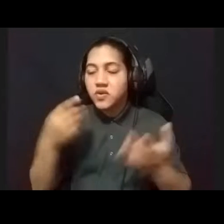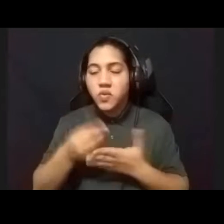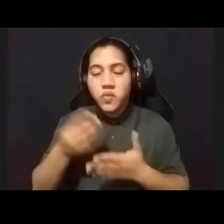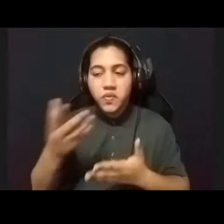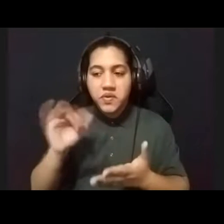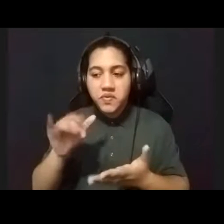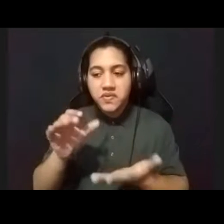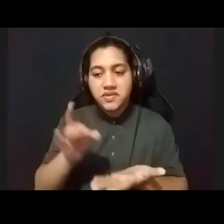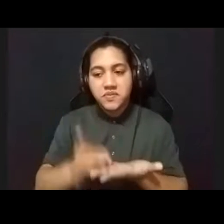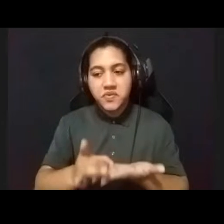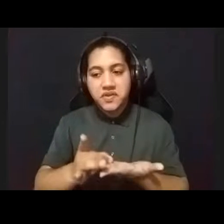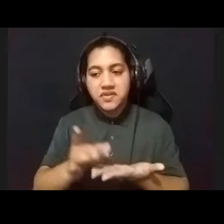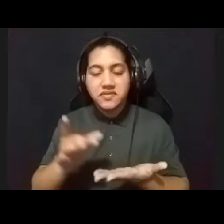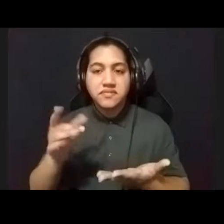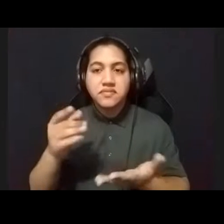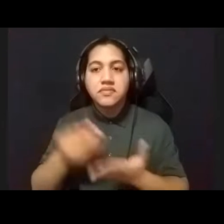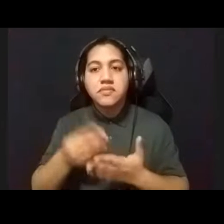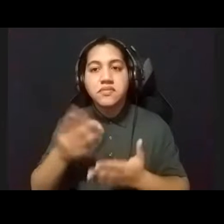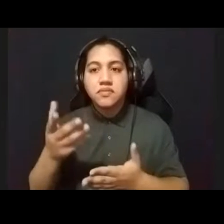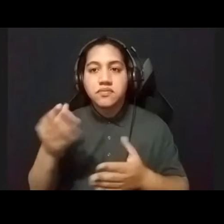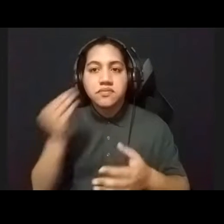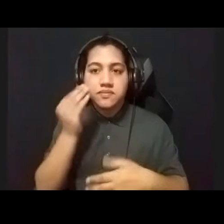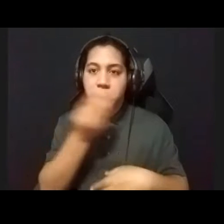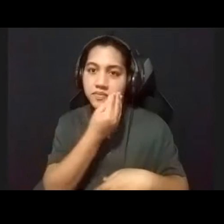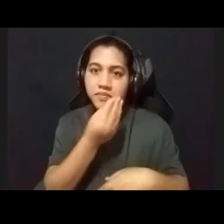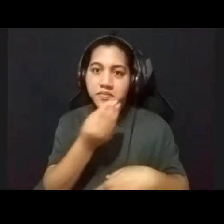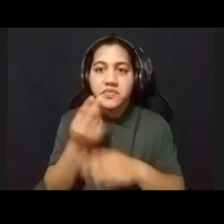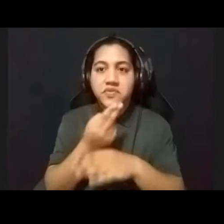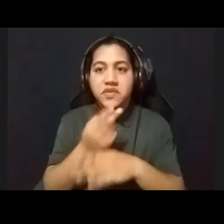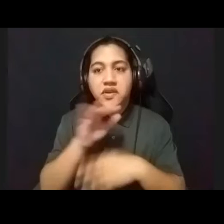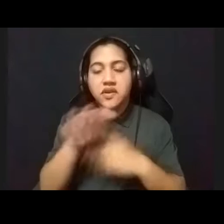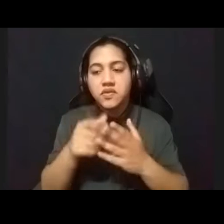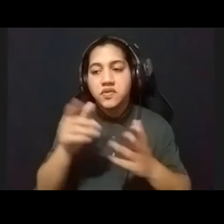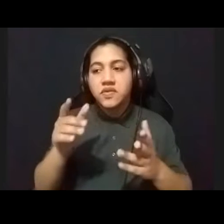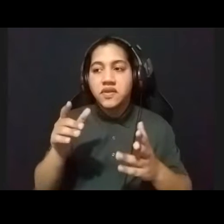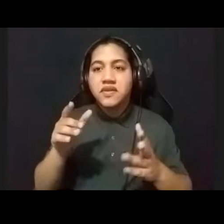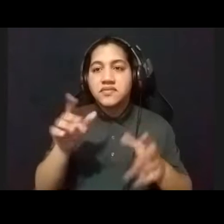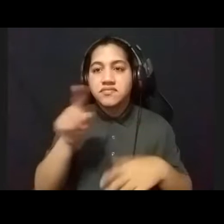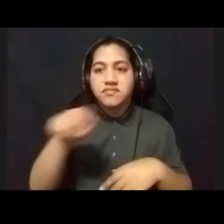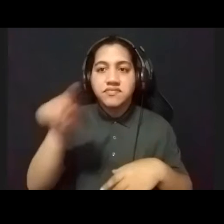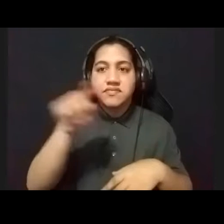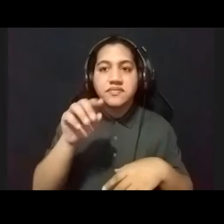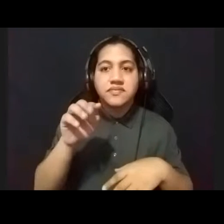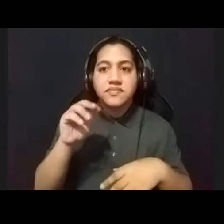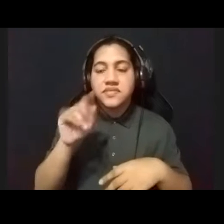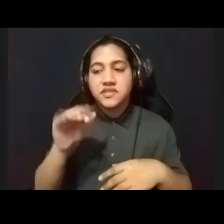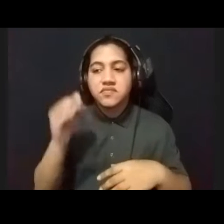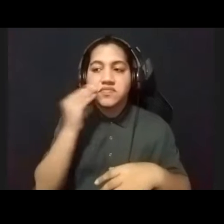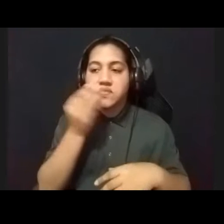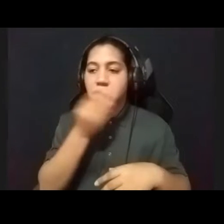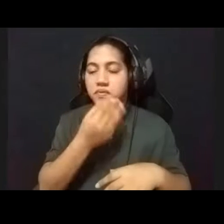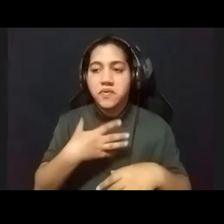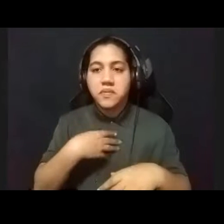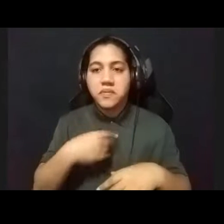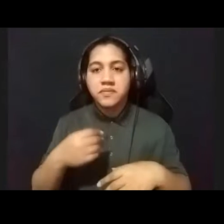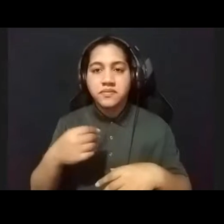esta moneda? Termina comprando el polvo que utilizan todas las Martinas, polvo blanco. Ya dije que